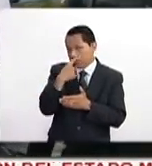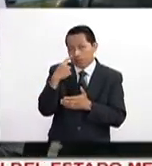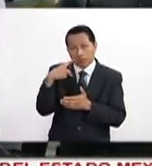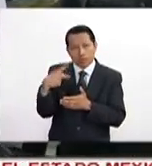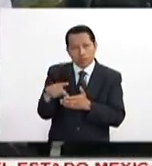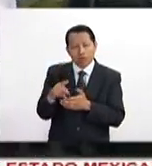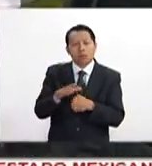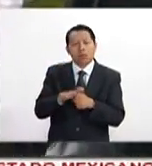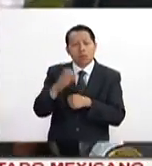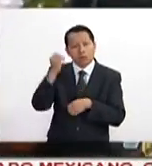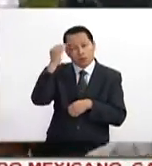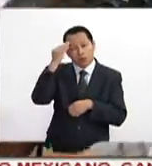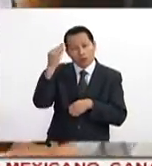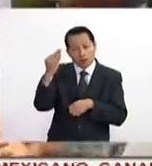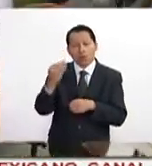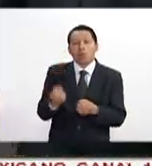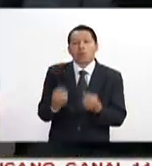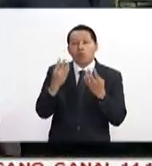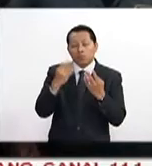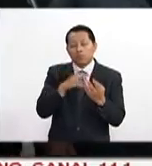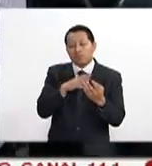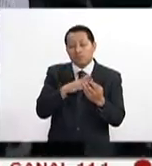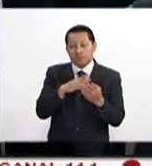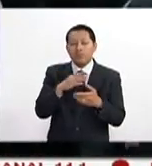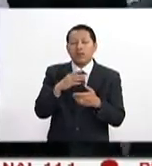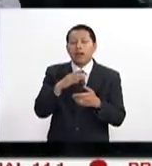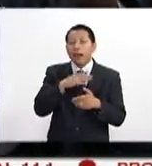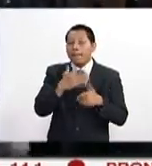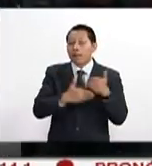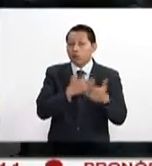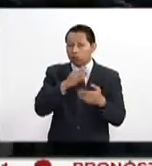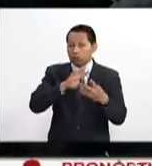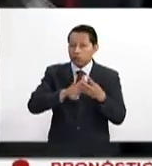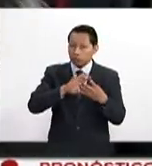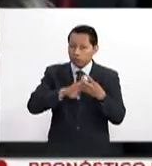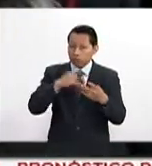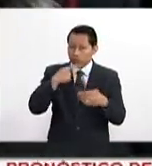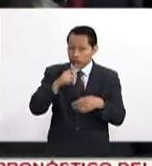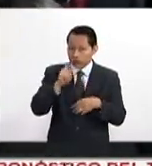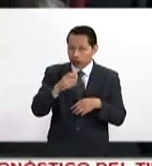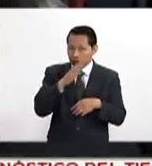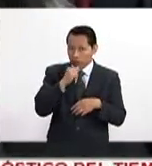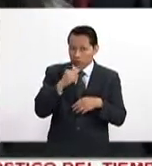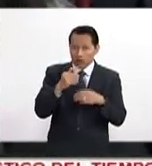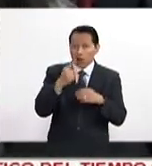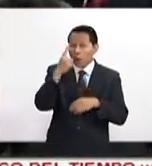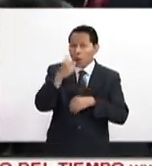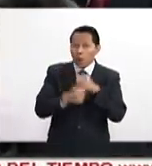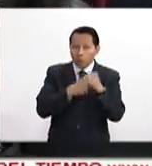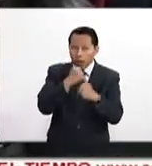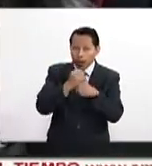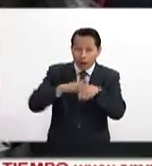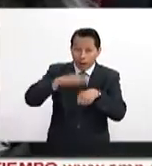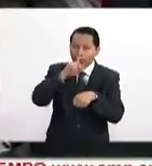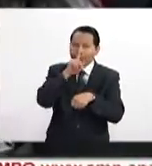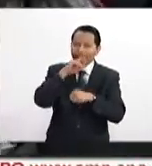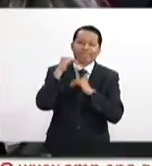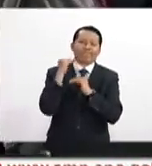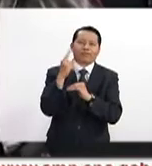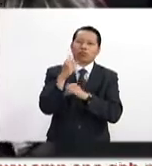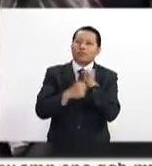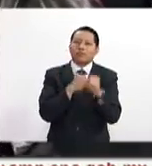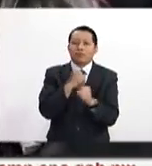tendrán para cerrar la investigación. El proceso penal acusatorio no puede durar más de un año. Correcto. A partir de la fecha en